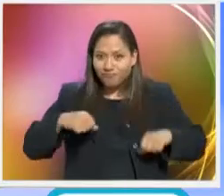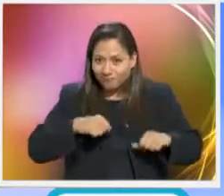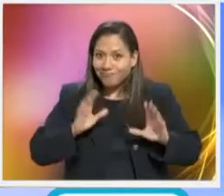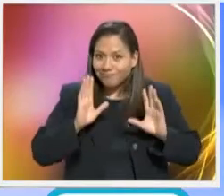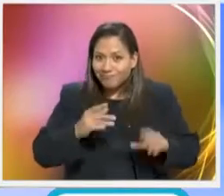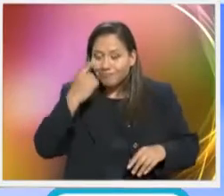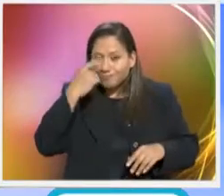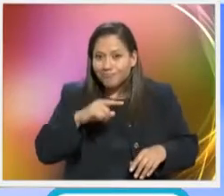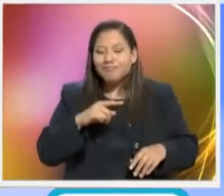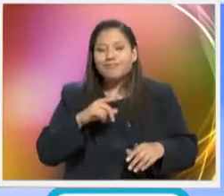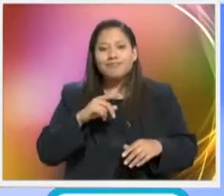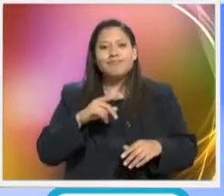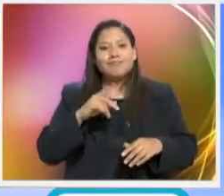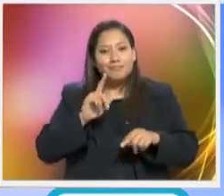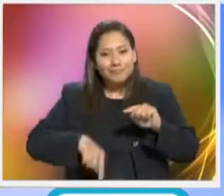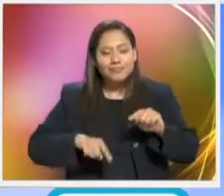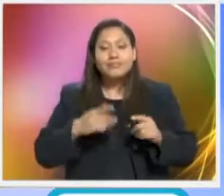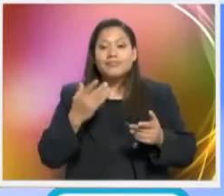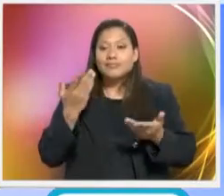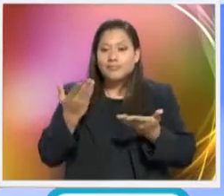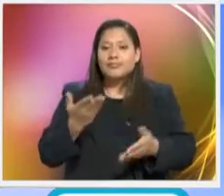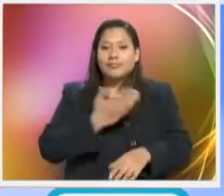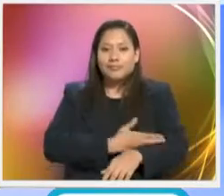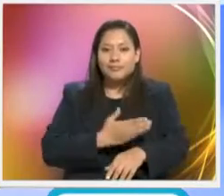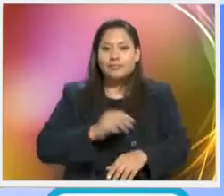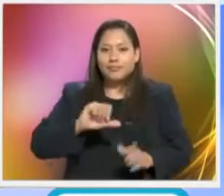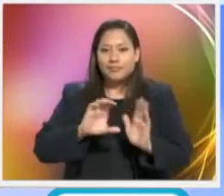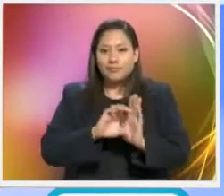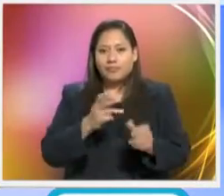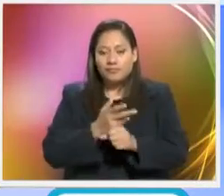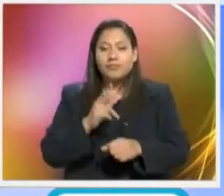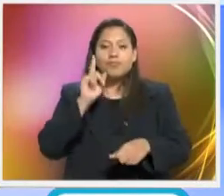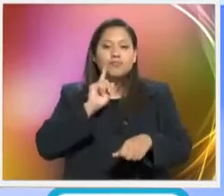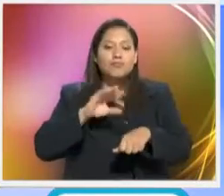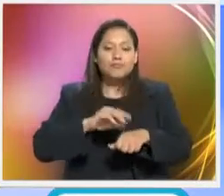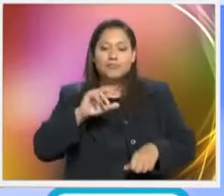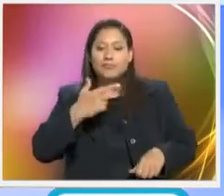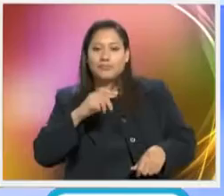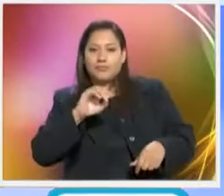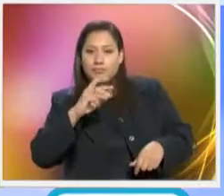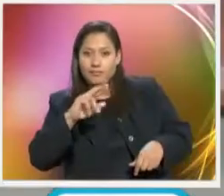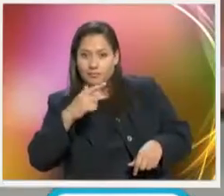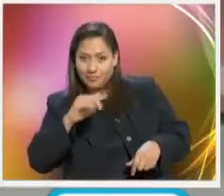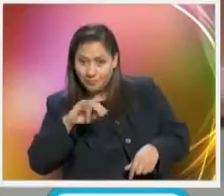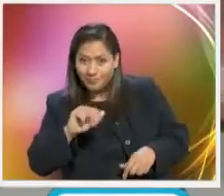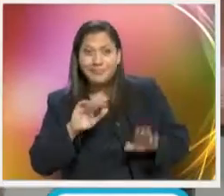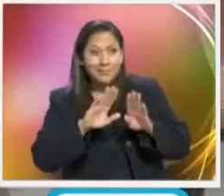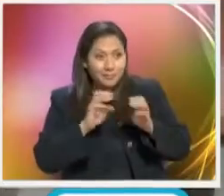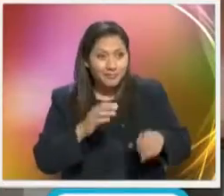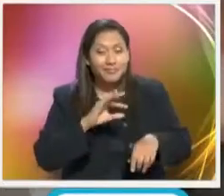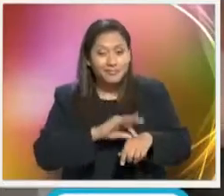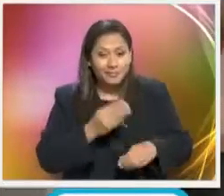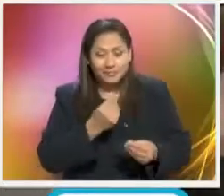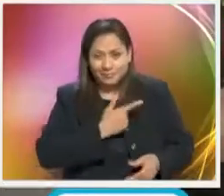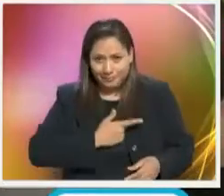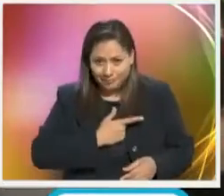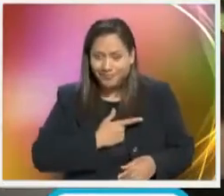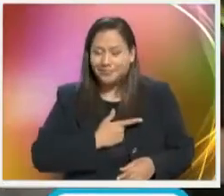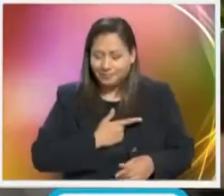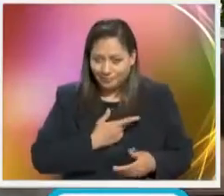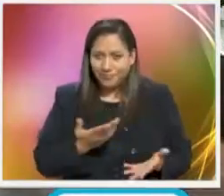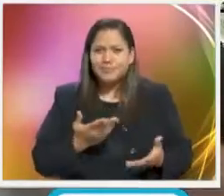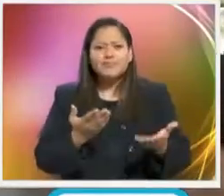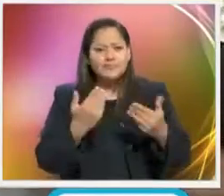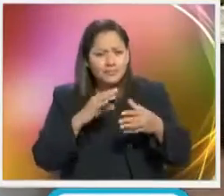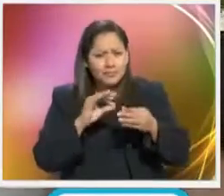procedimientos para hacerlo. Y por eso nos acompaña hoy en el estudio la doctora Georgina. ¿Cómo está? Buenos días, doctora. Mucho gusto. ¿Qué tal? Buenos días, mucho